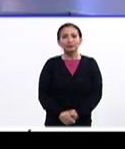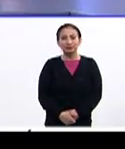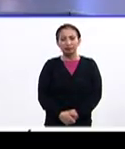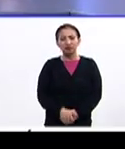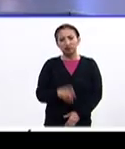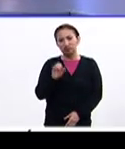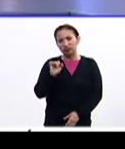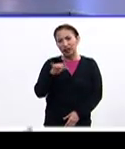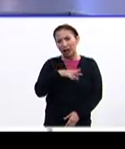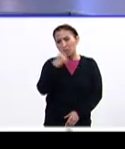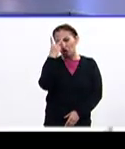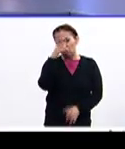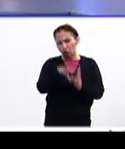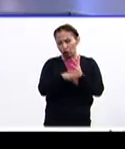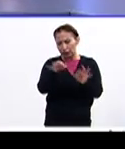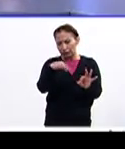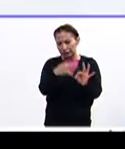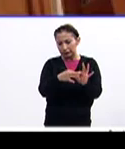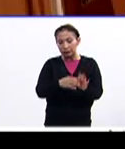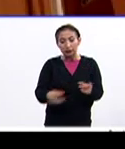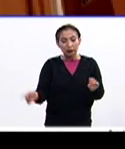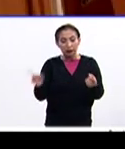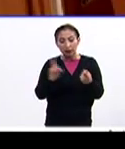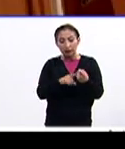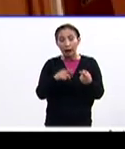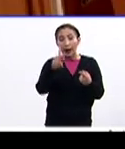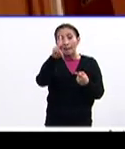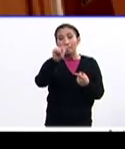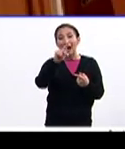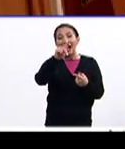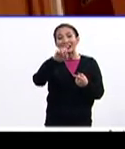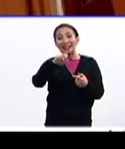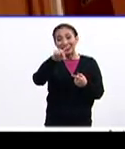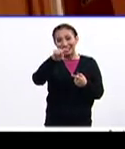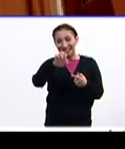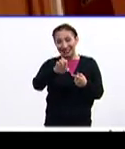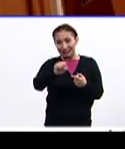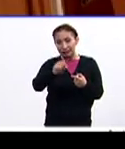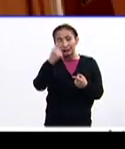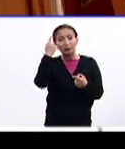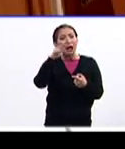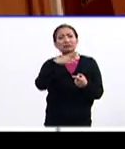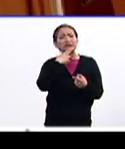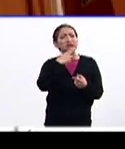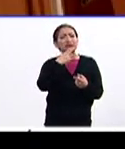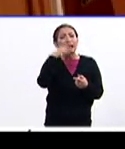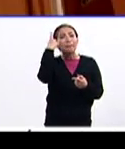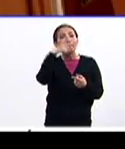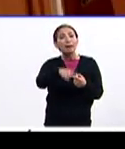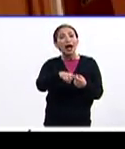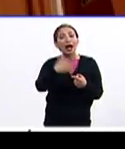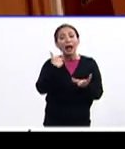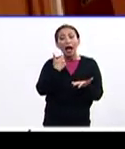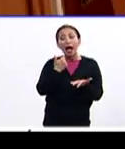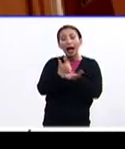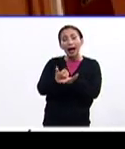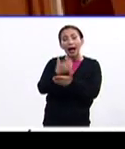Hay que hacer dos precisiones. Primero, las patentes van encaminadas al